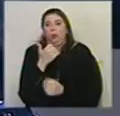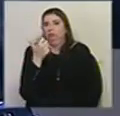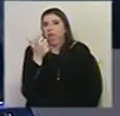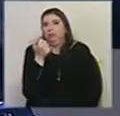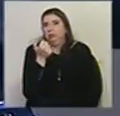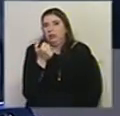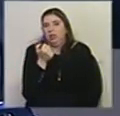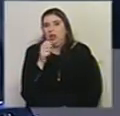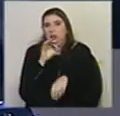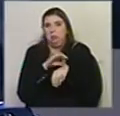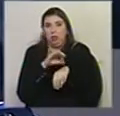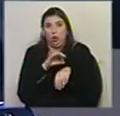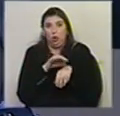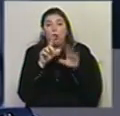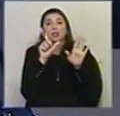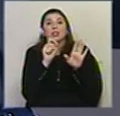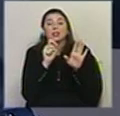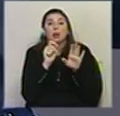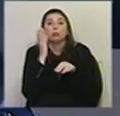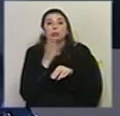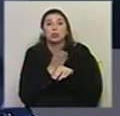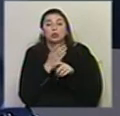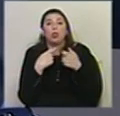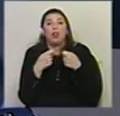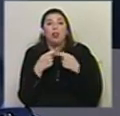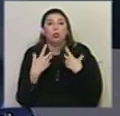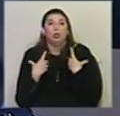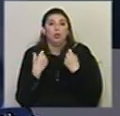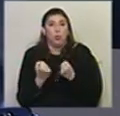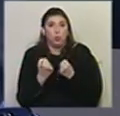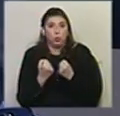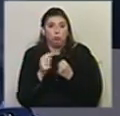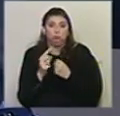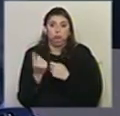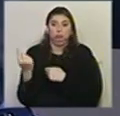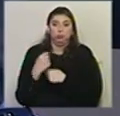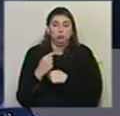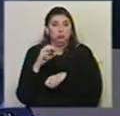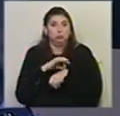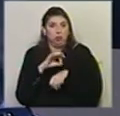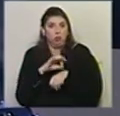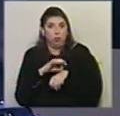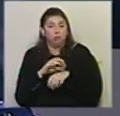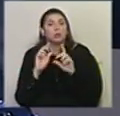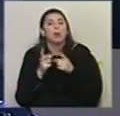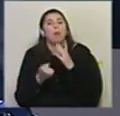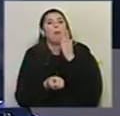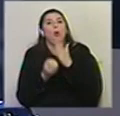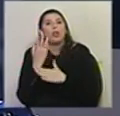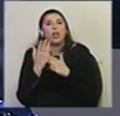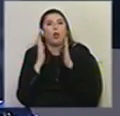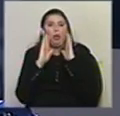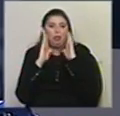el 70% del gasto en salud muchas veces viene por la indicación del médico. Está el modelo de atención. Claro. Tenemos un modelo de